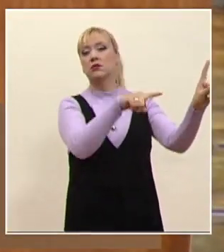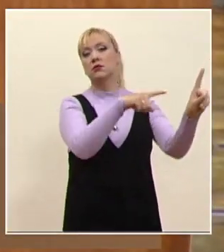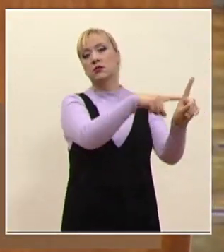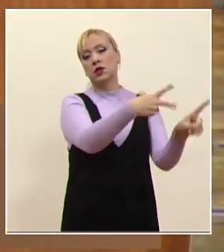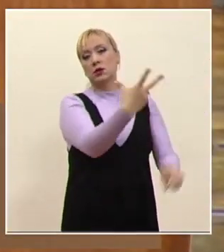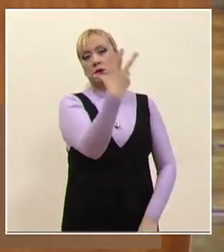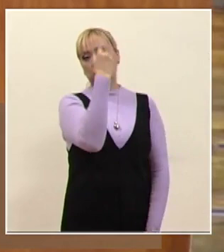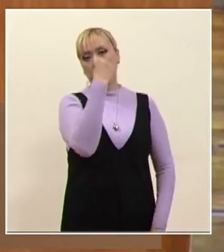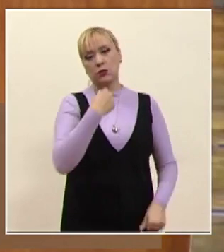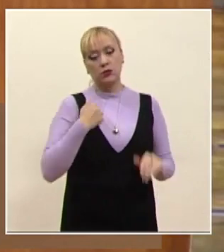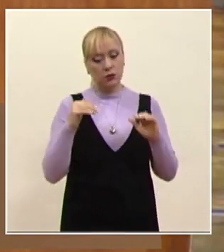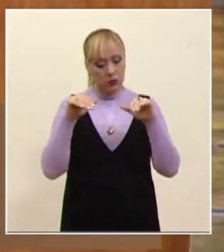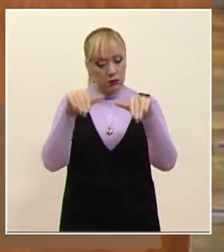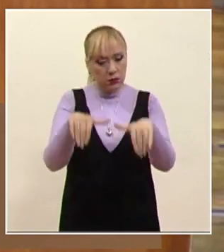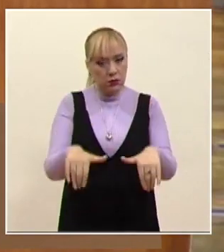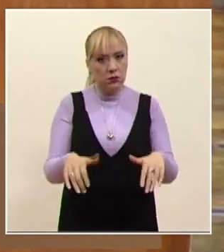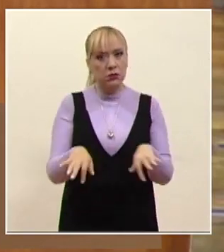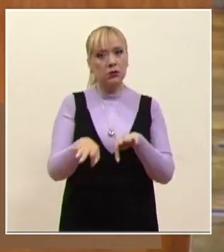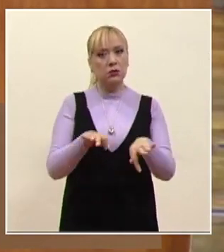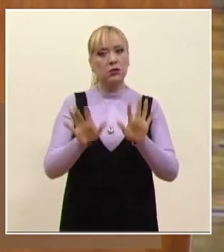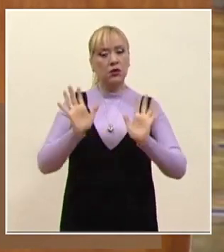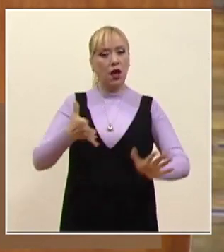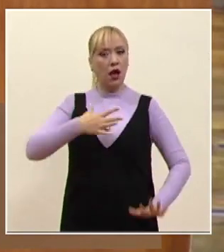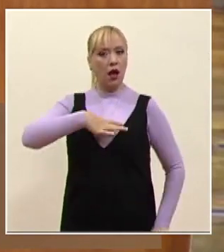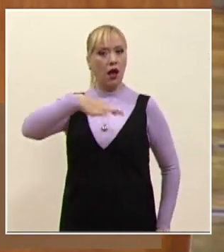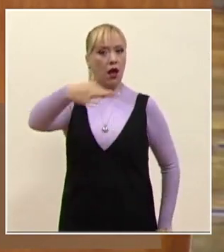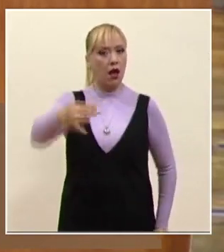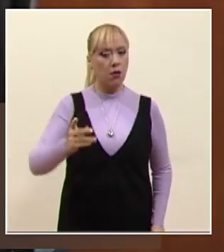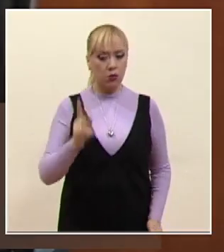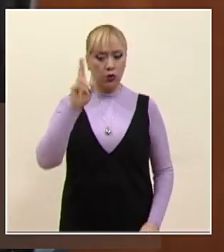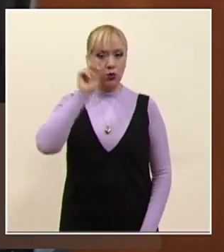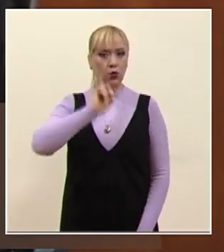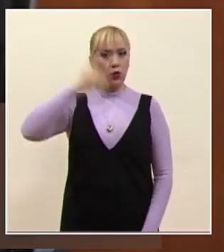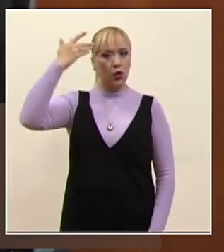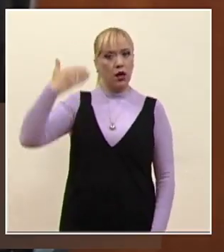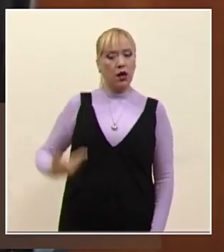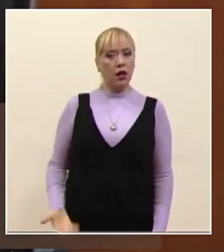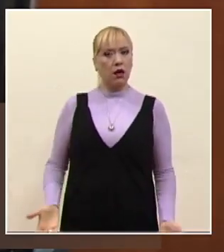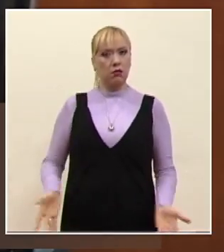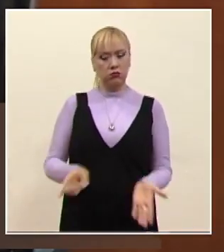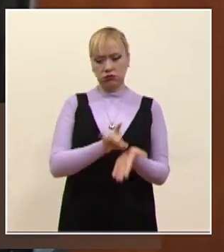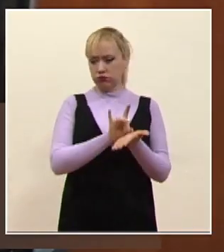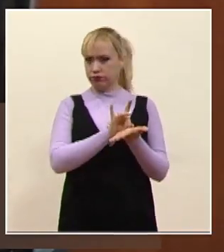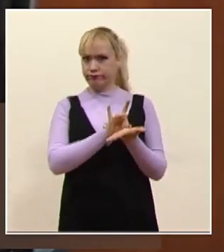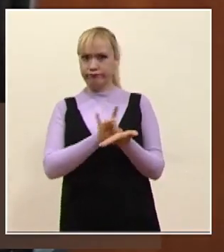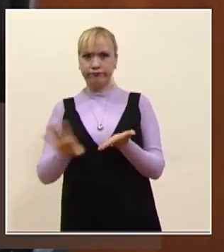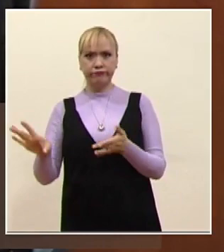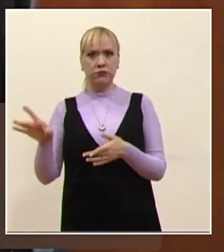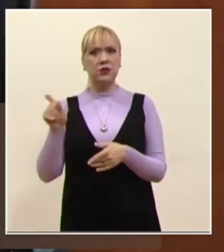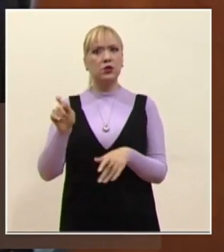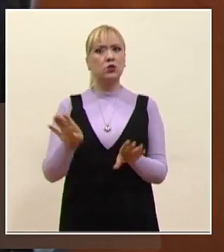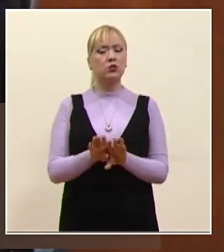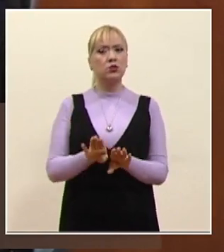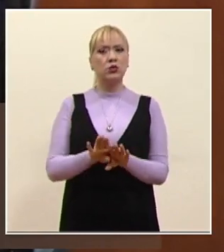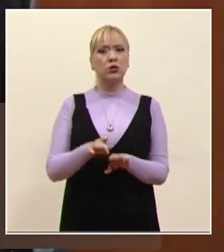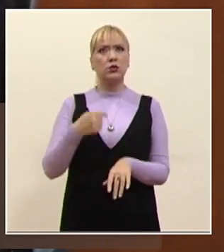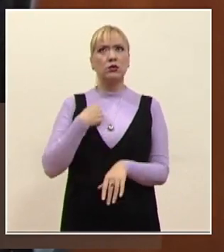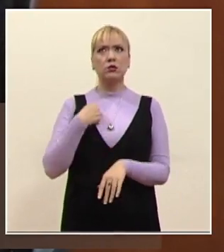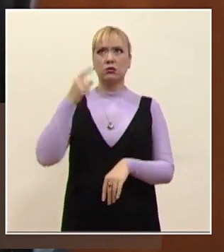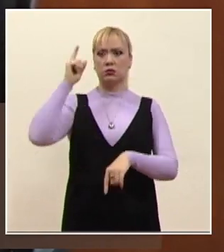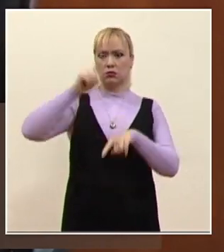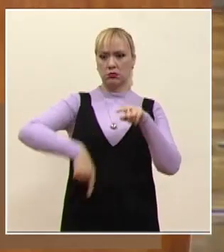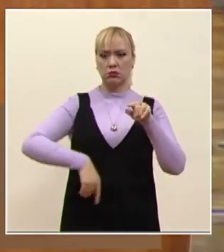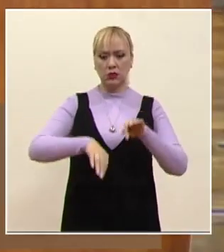del cargo y violencia política en razón de género al retirársele sin justificación una de sus funciones. Al revocar